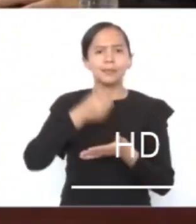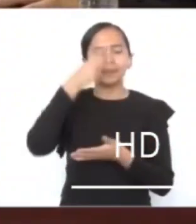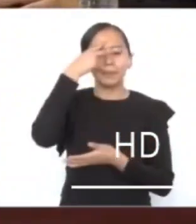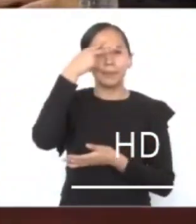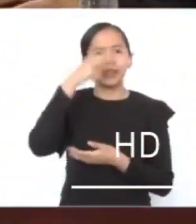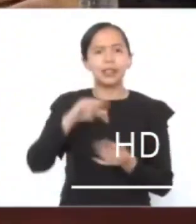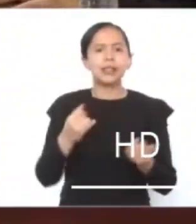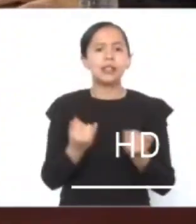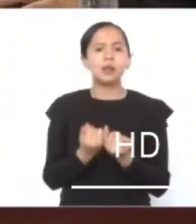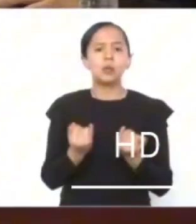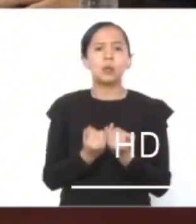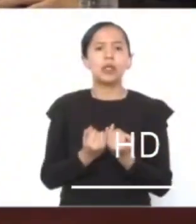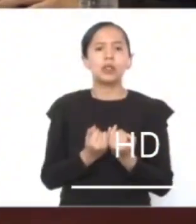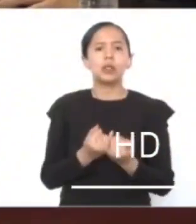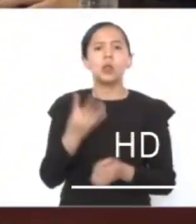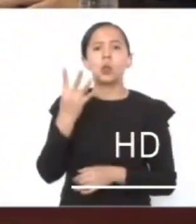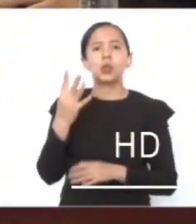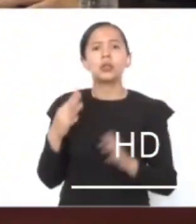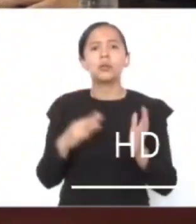También participaron